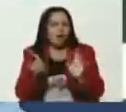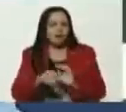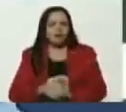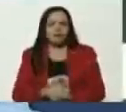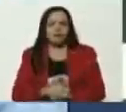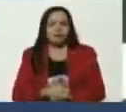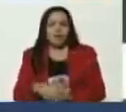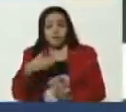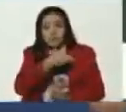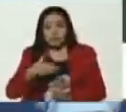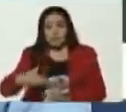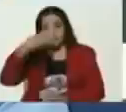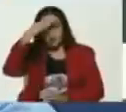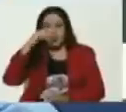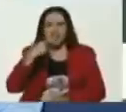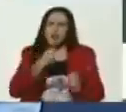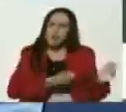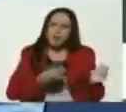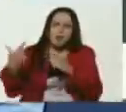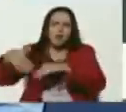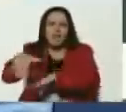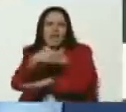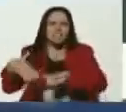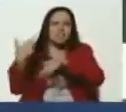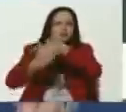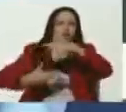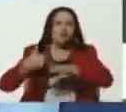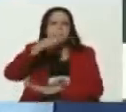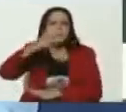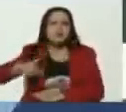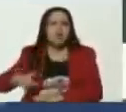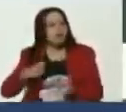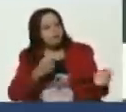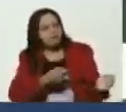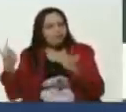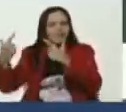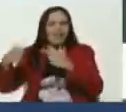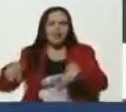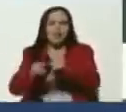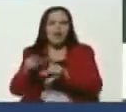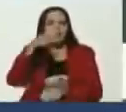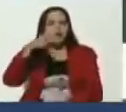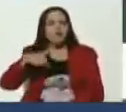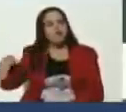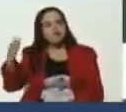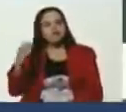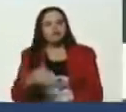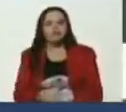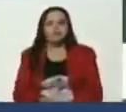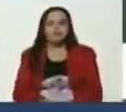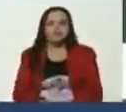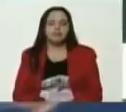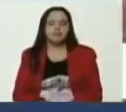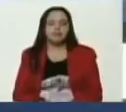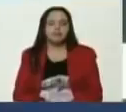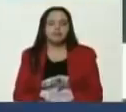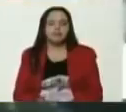presidente Díaz-Canel dijo, vamos a la calle los revolucionarios y las revolucionarias. Y para la calle fue el pueblo. Igual aquí,